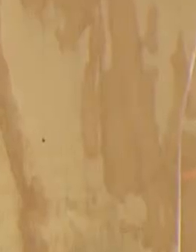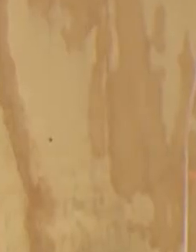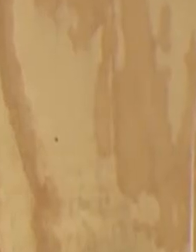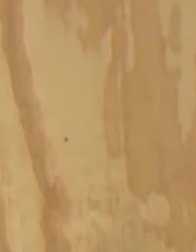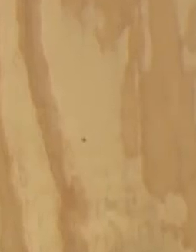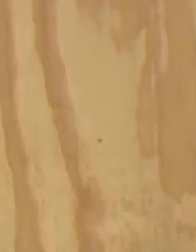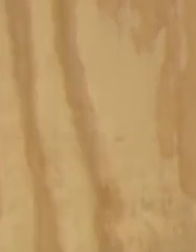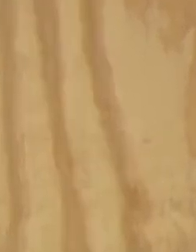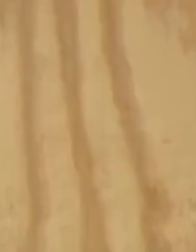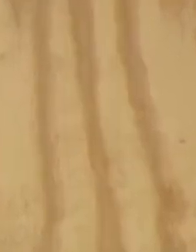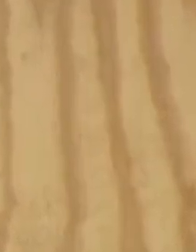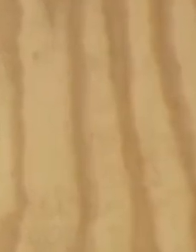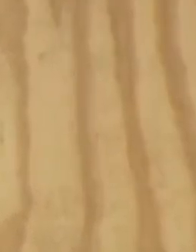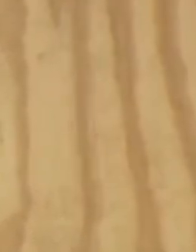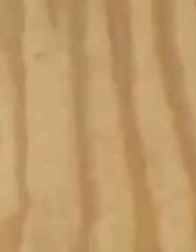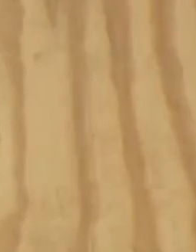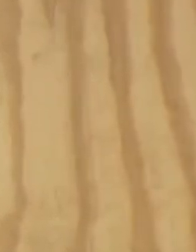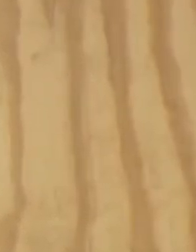está pasando?